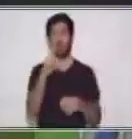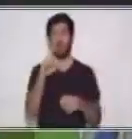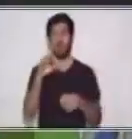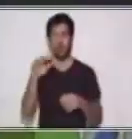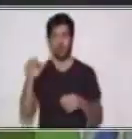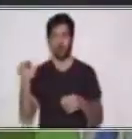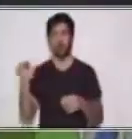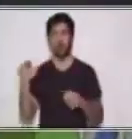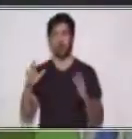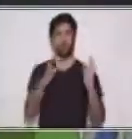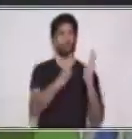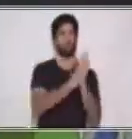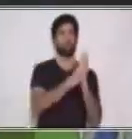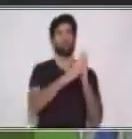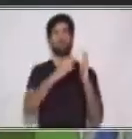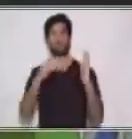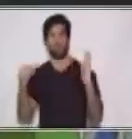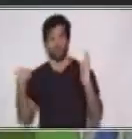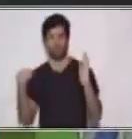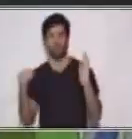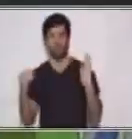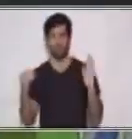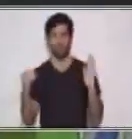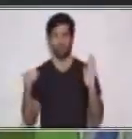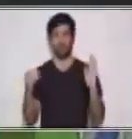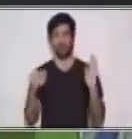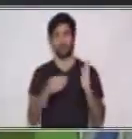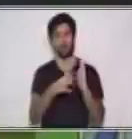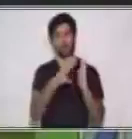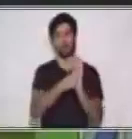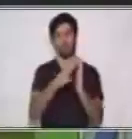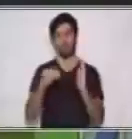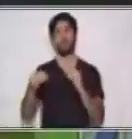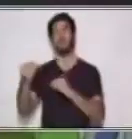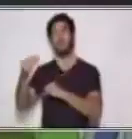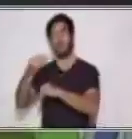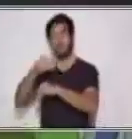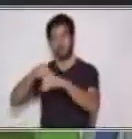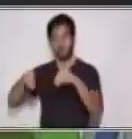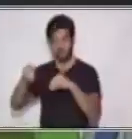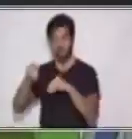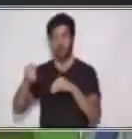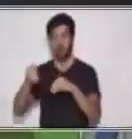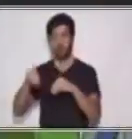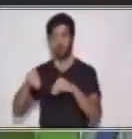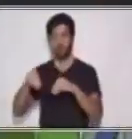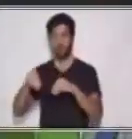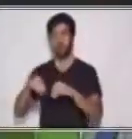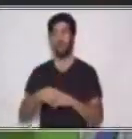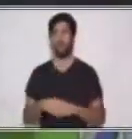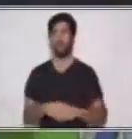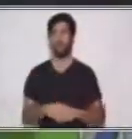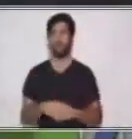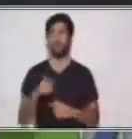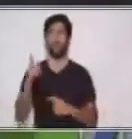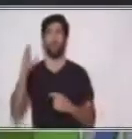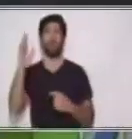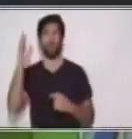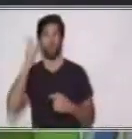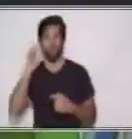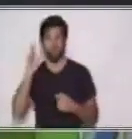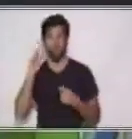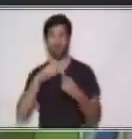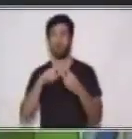Ellos adoptan el alfabeto o el abecedario que ya tenían los fenicios, pero aparte del sonido y de